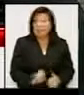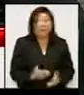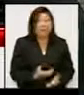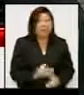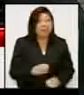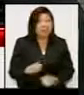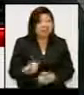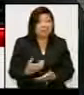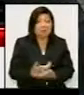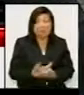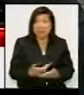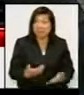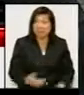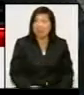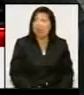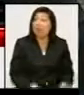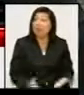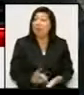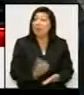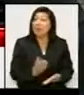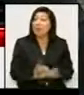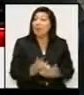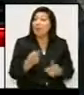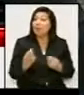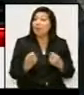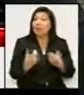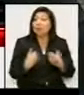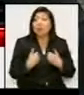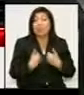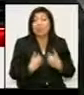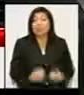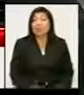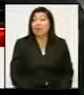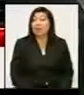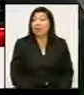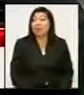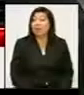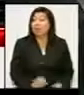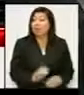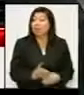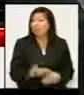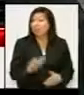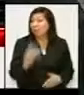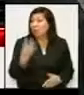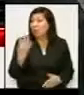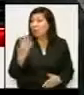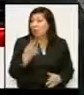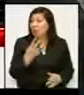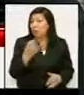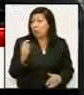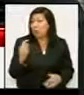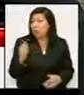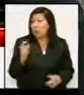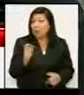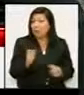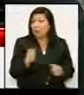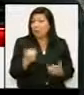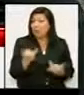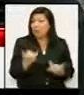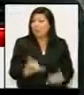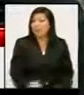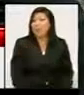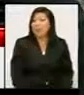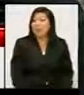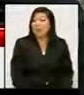nada, el problema es que los turistas se van a cansar y no van a llegar. De los 4.400.000 turistas que llegan a este